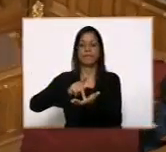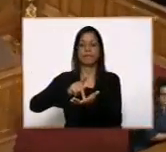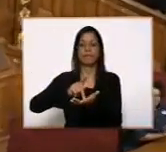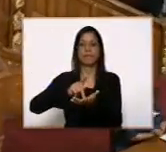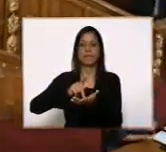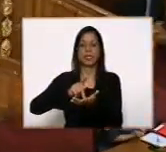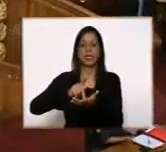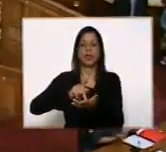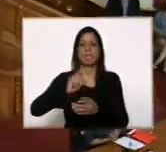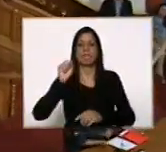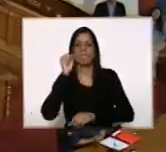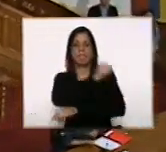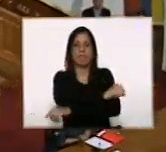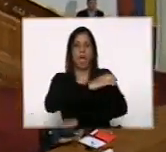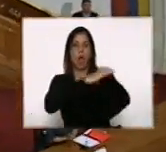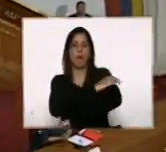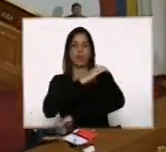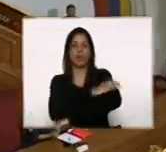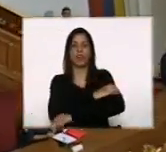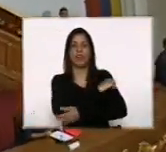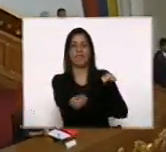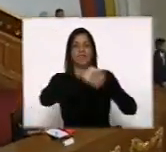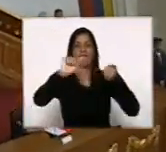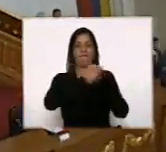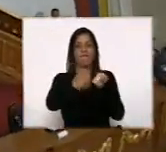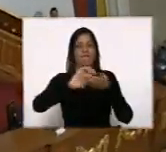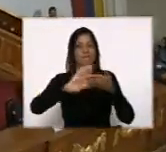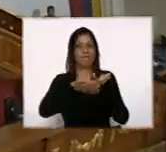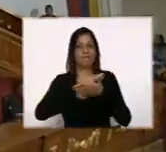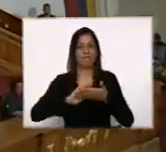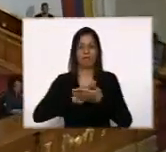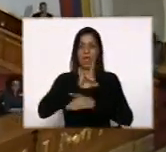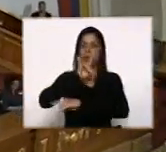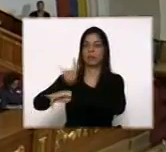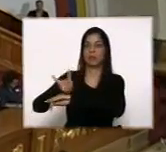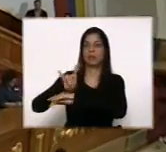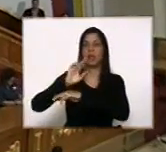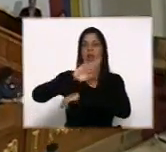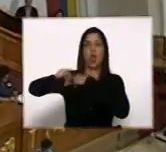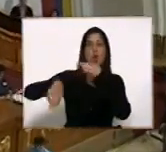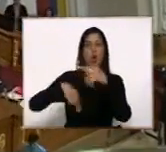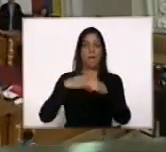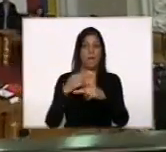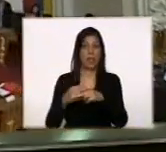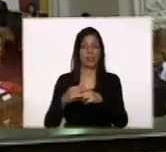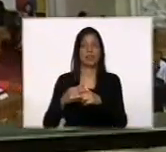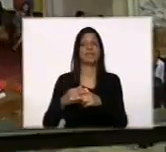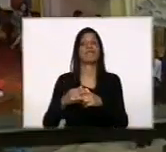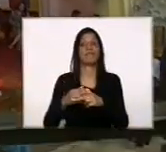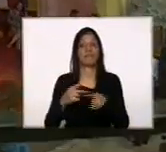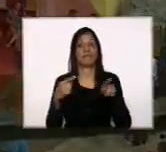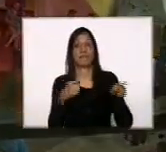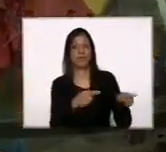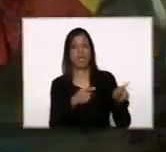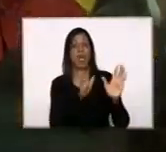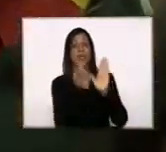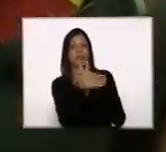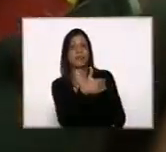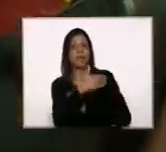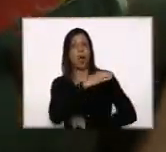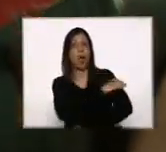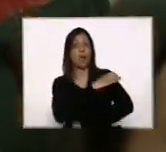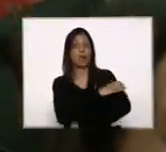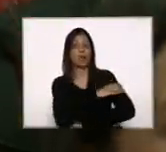finalmente conjuramos la traición que se dio contra el pueblo de Venezuela y que significó el pacto de Punto